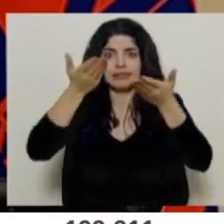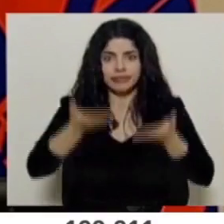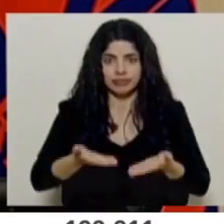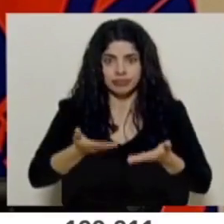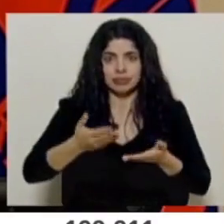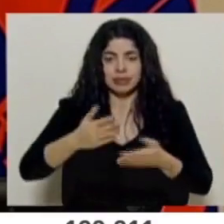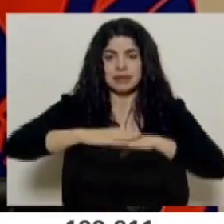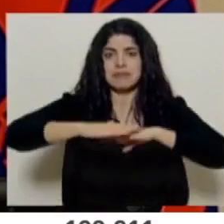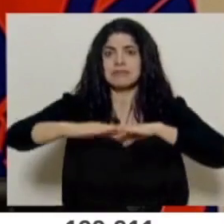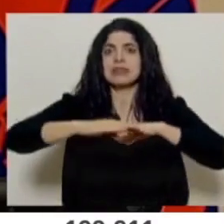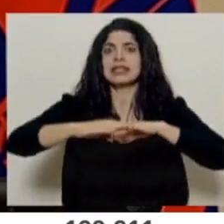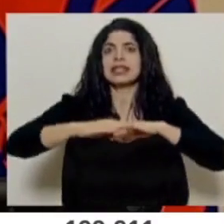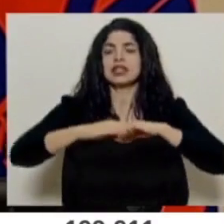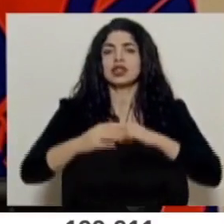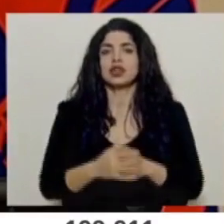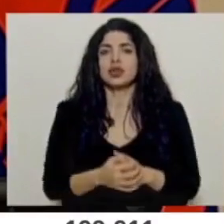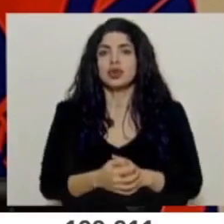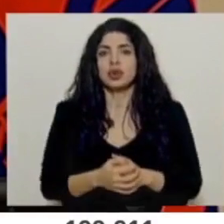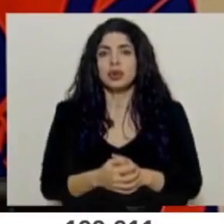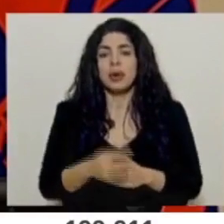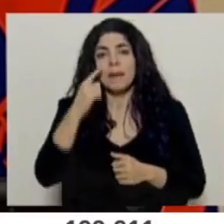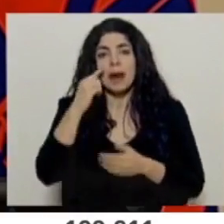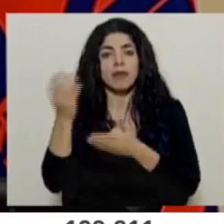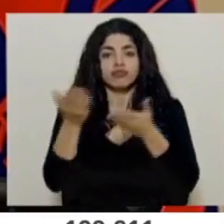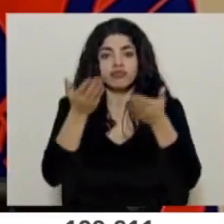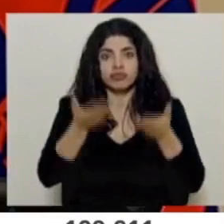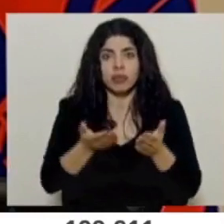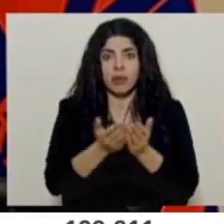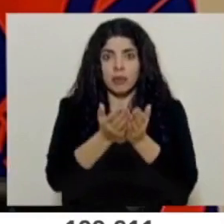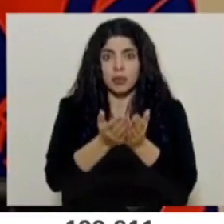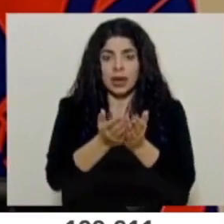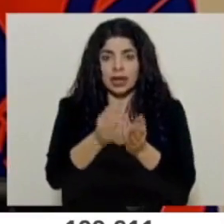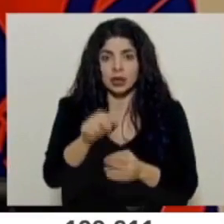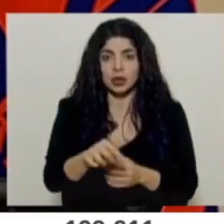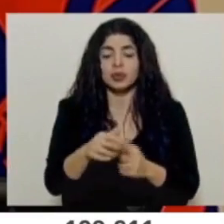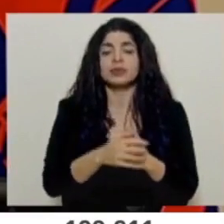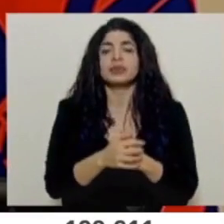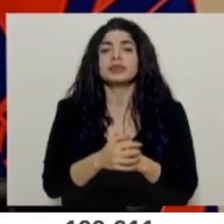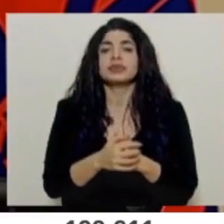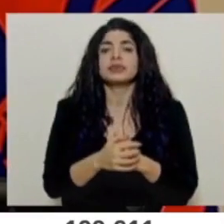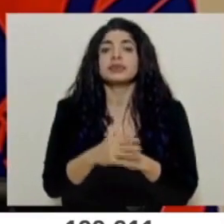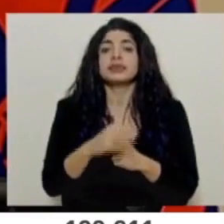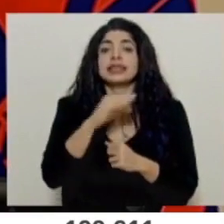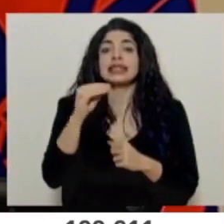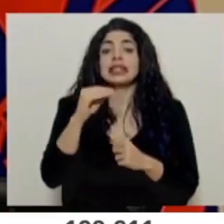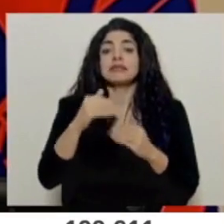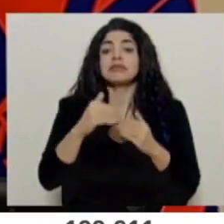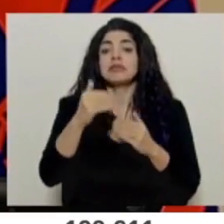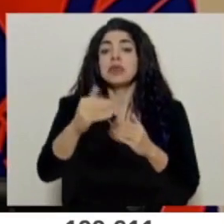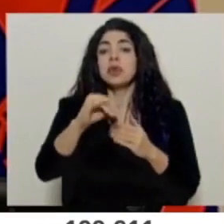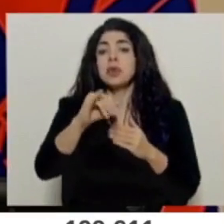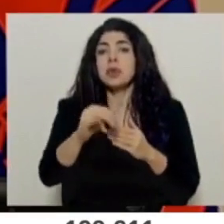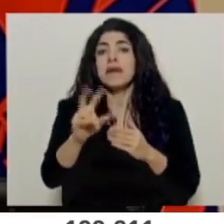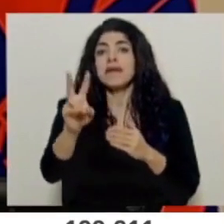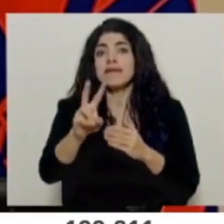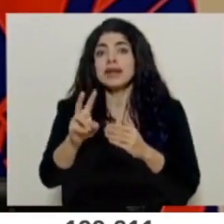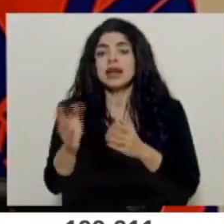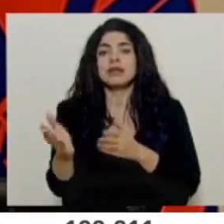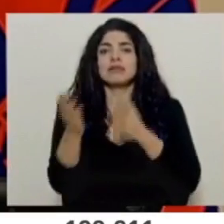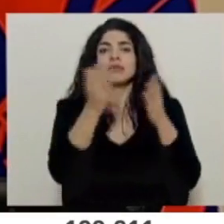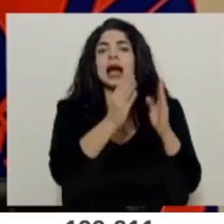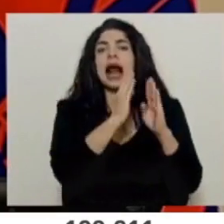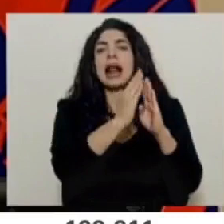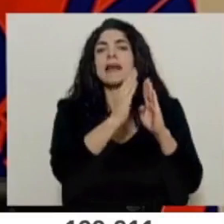se llama en la jerga del desembarque en el puerto, y ya para jueves o viernes estaría en almacén